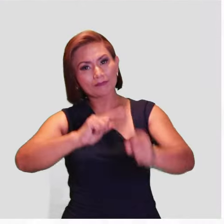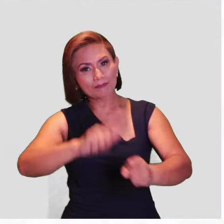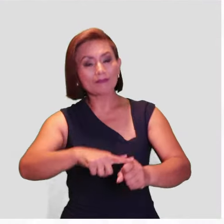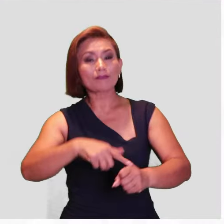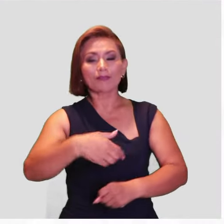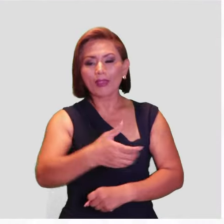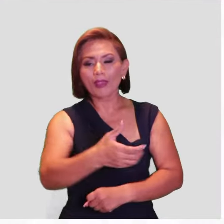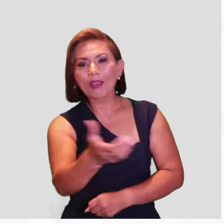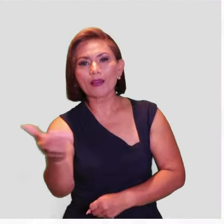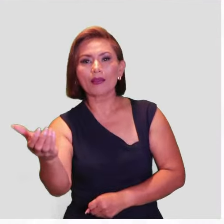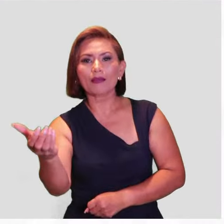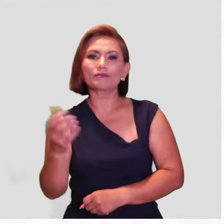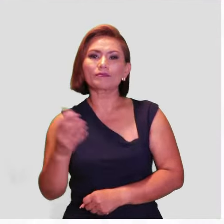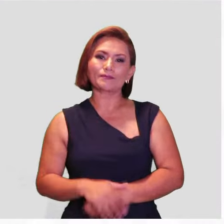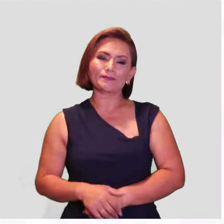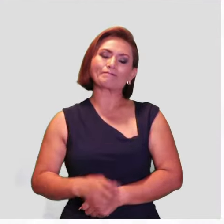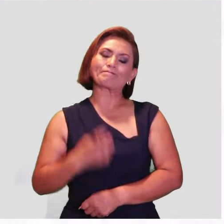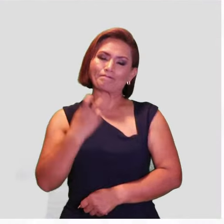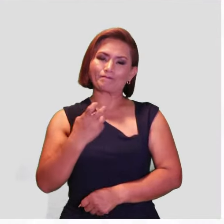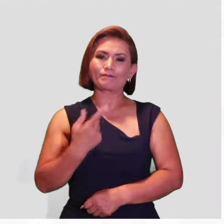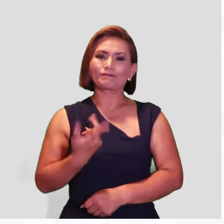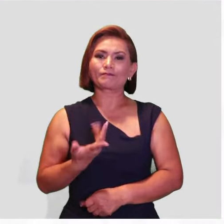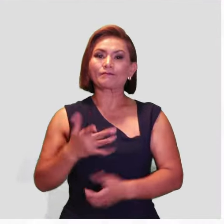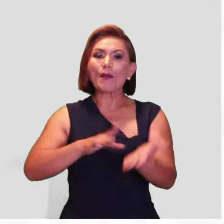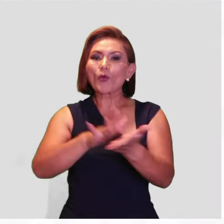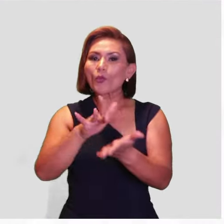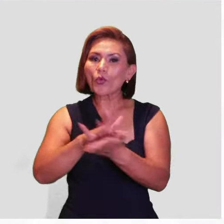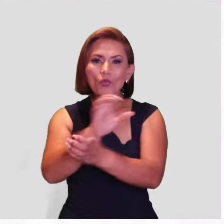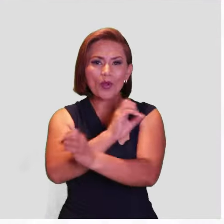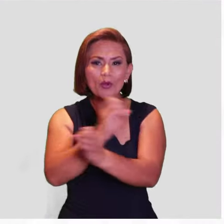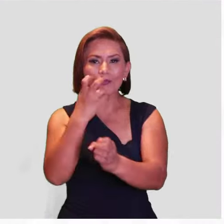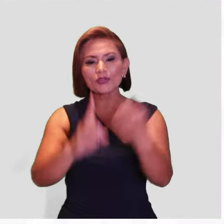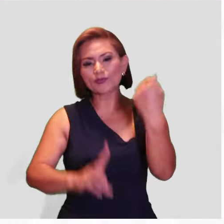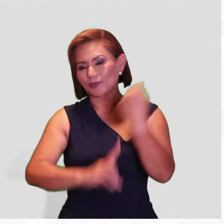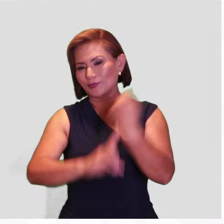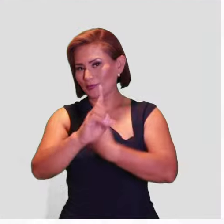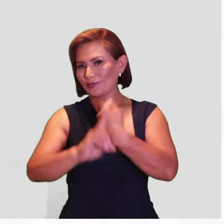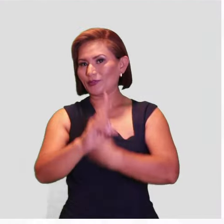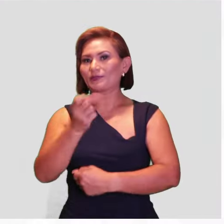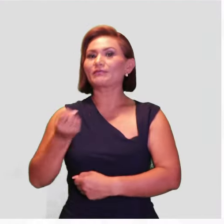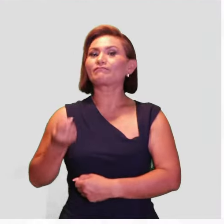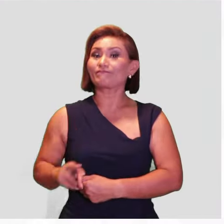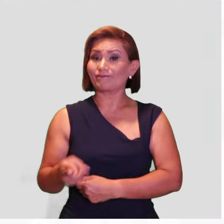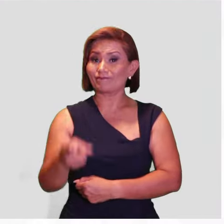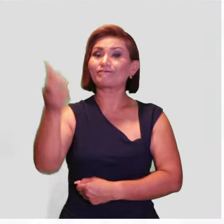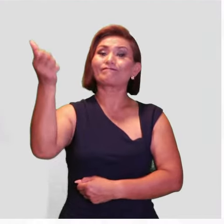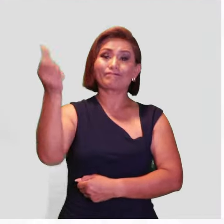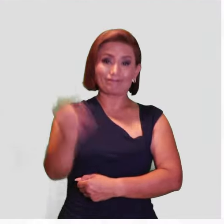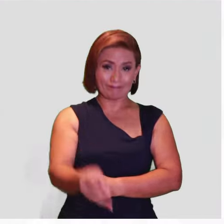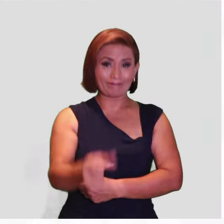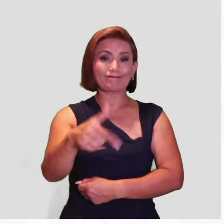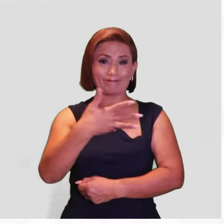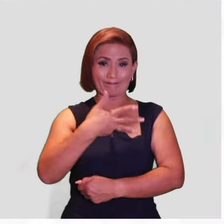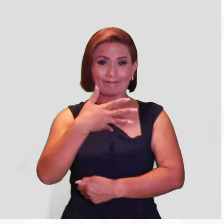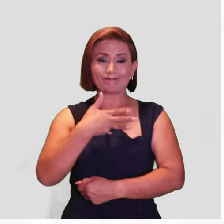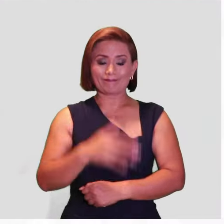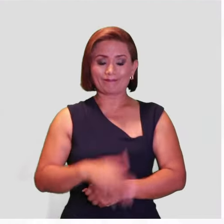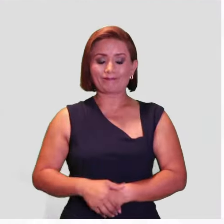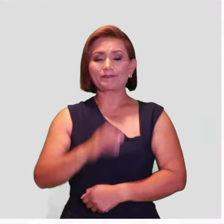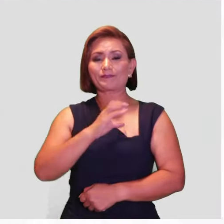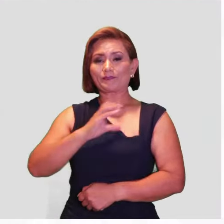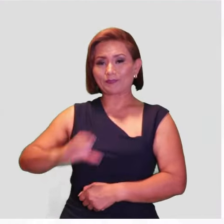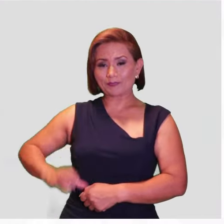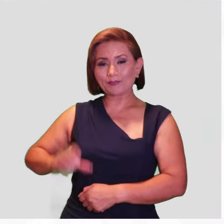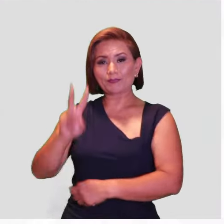que deja de producir porque no tiene apoyo, son parte de estas grandes problemáticas que hay en San Juan del Río. Gracias, candidata